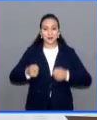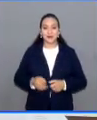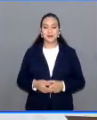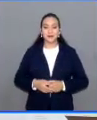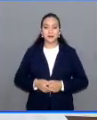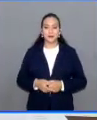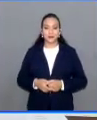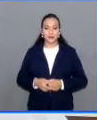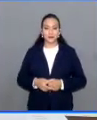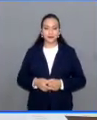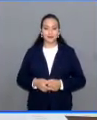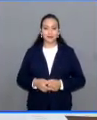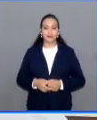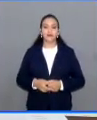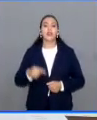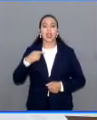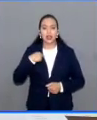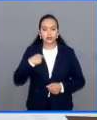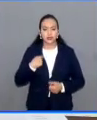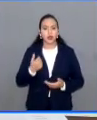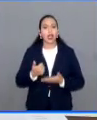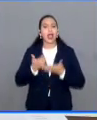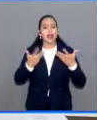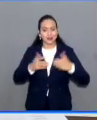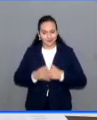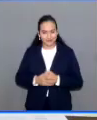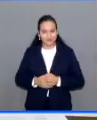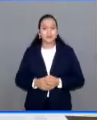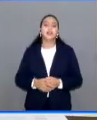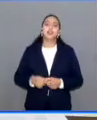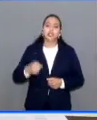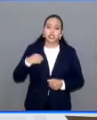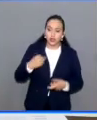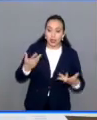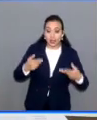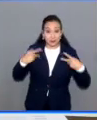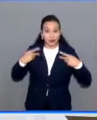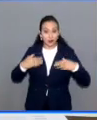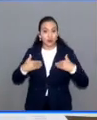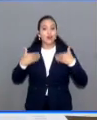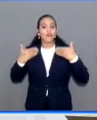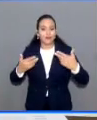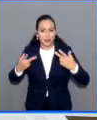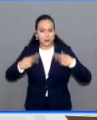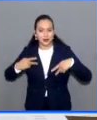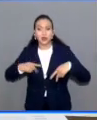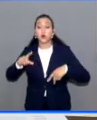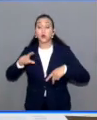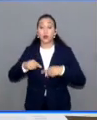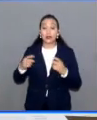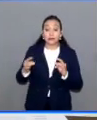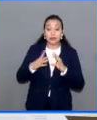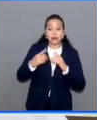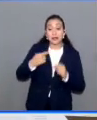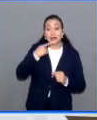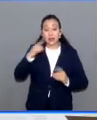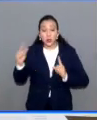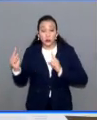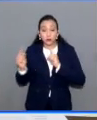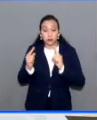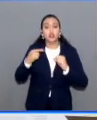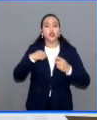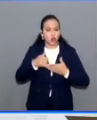Daré confianza y certidumbre no tan solo a las partes, sino a la población entera, con transparencia, con estudio,